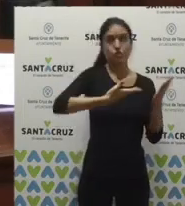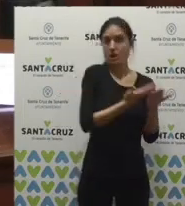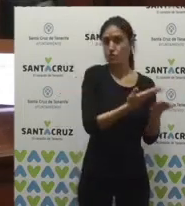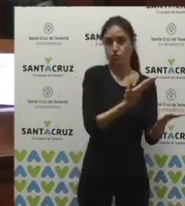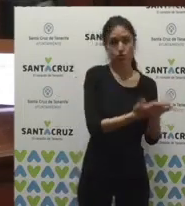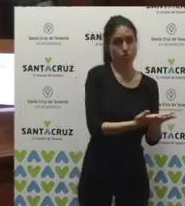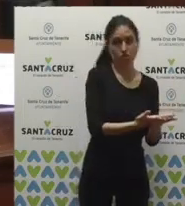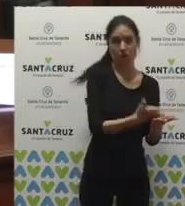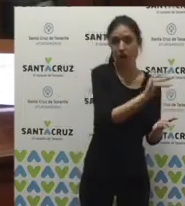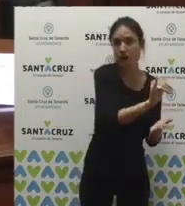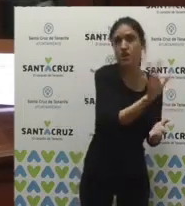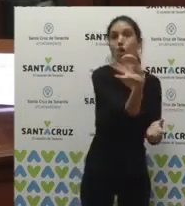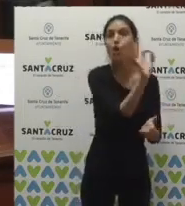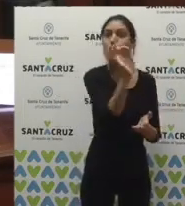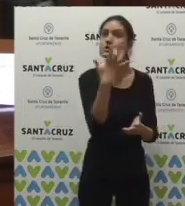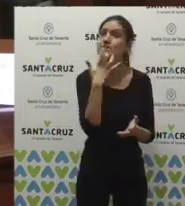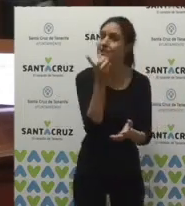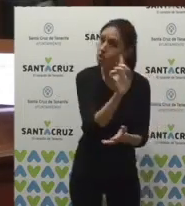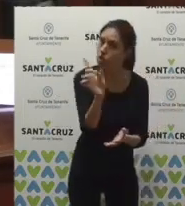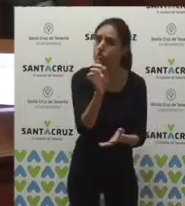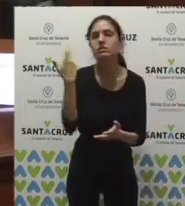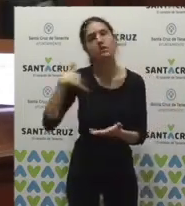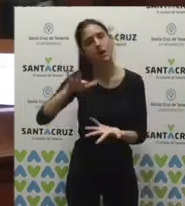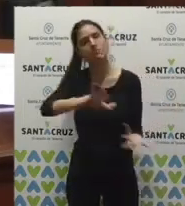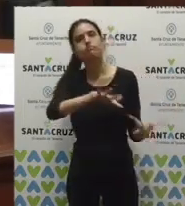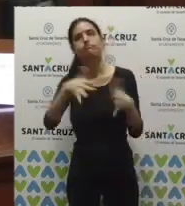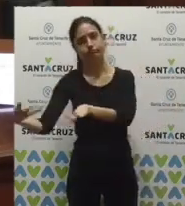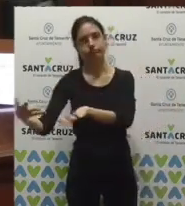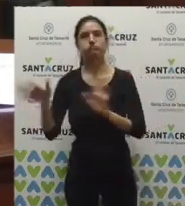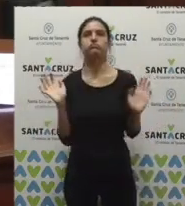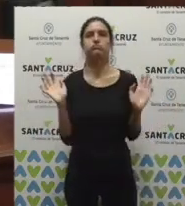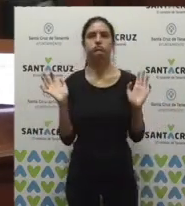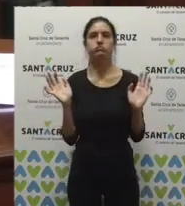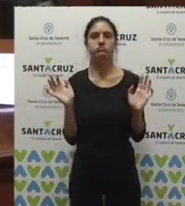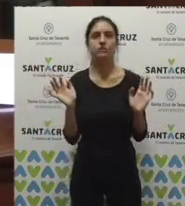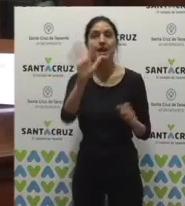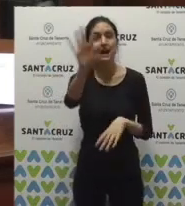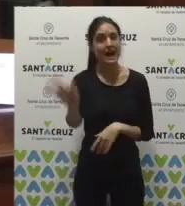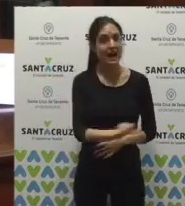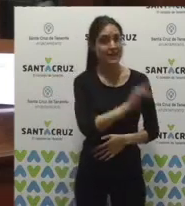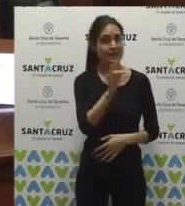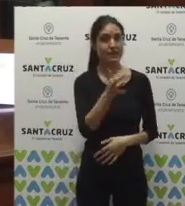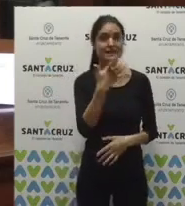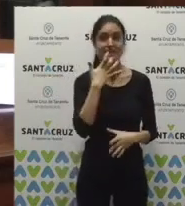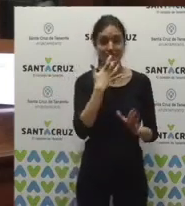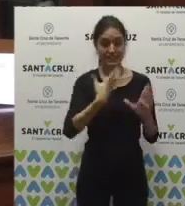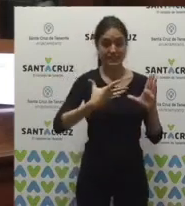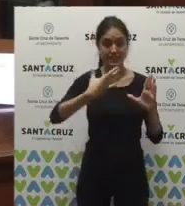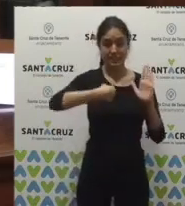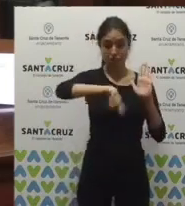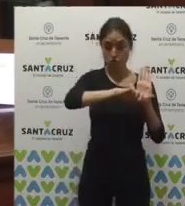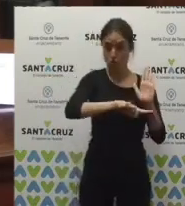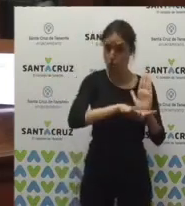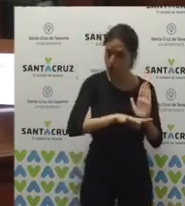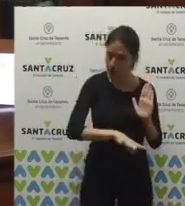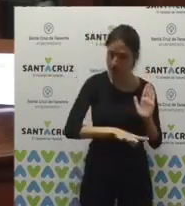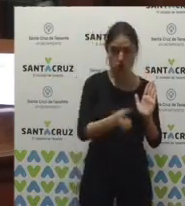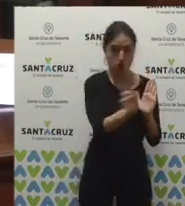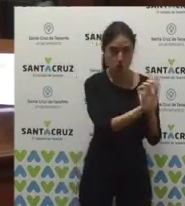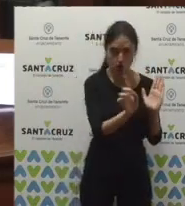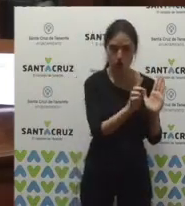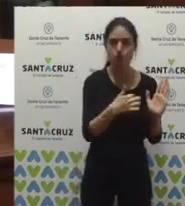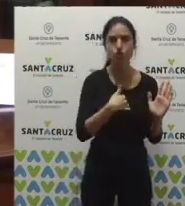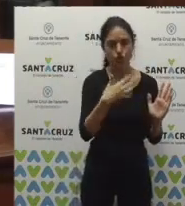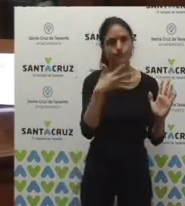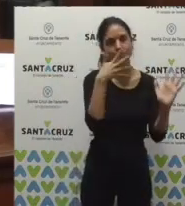en caso contrario ya están ejecutadas pero es que además las que no se incluyeron le voy a explicar y yo